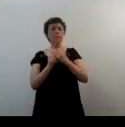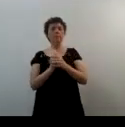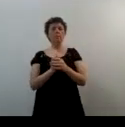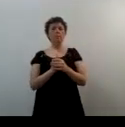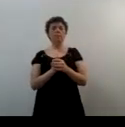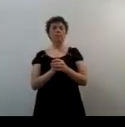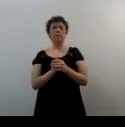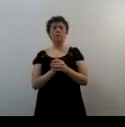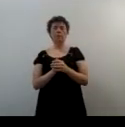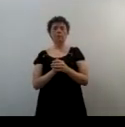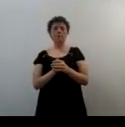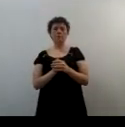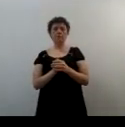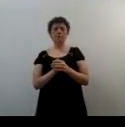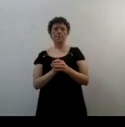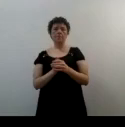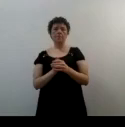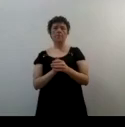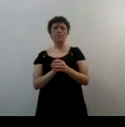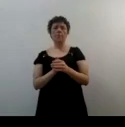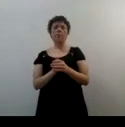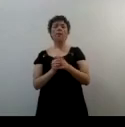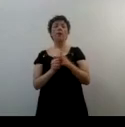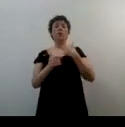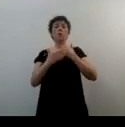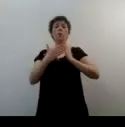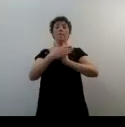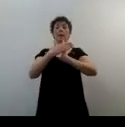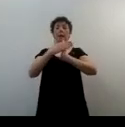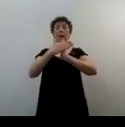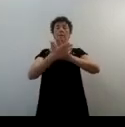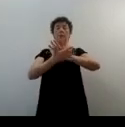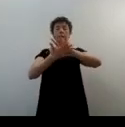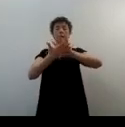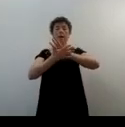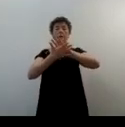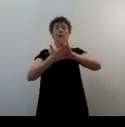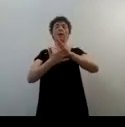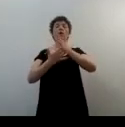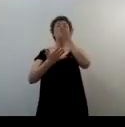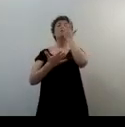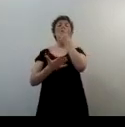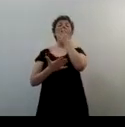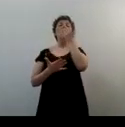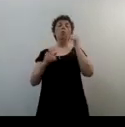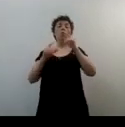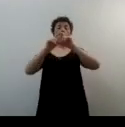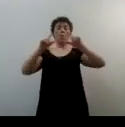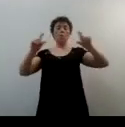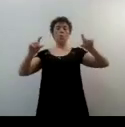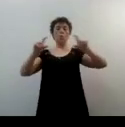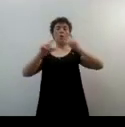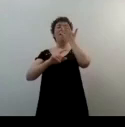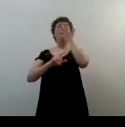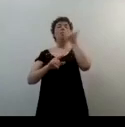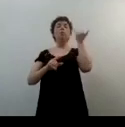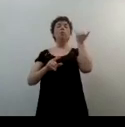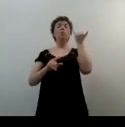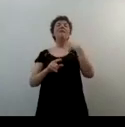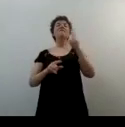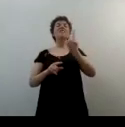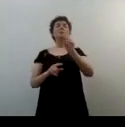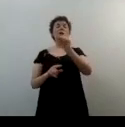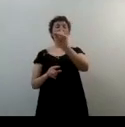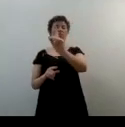Y pues mira, me voy a parar para hablar del azul, porque es el que tiene más vitamina D,